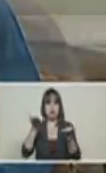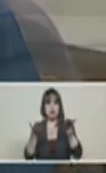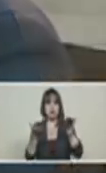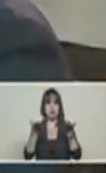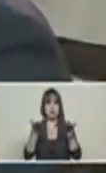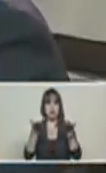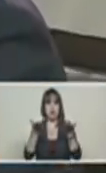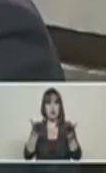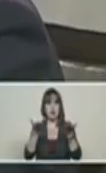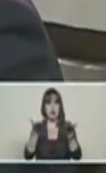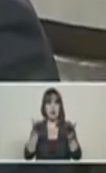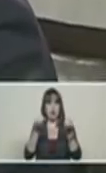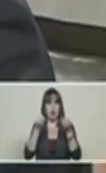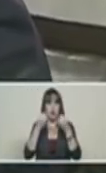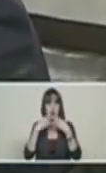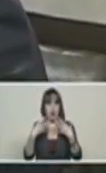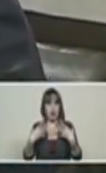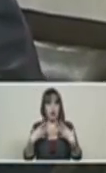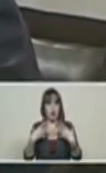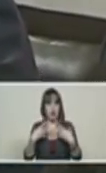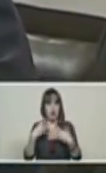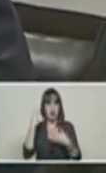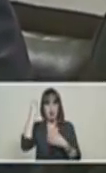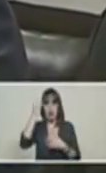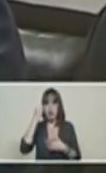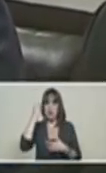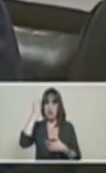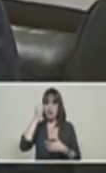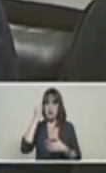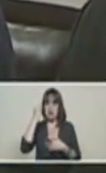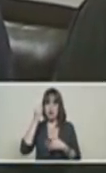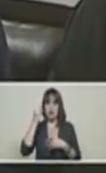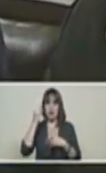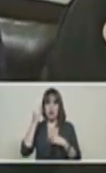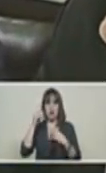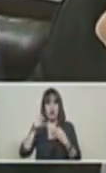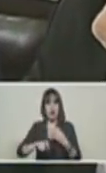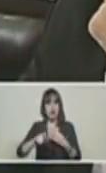que nos augura lo que es necesario para Venezuela,